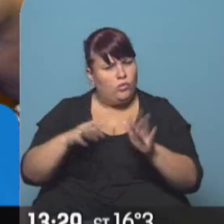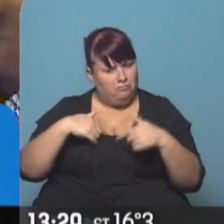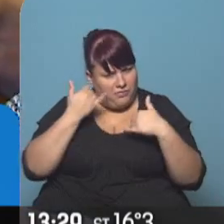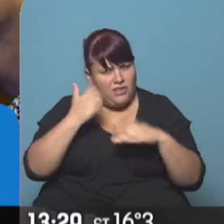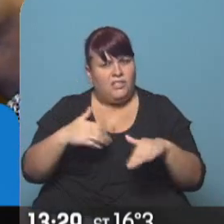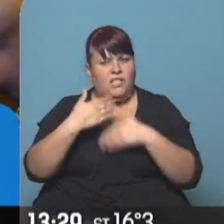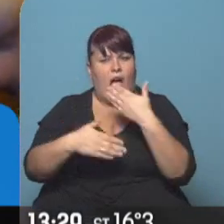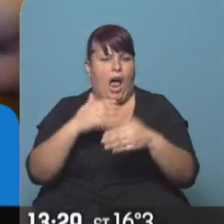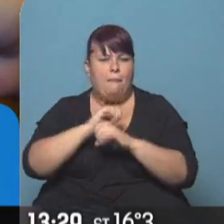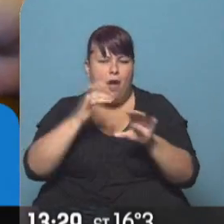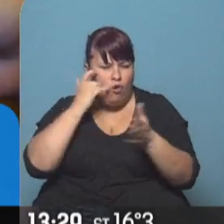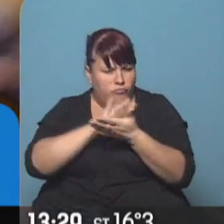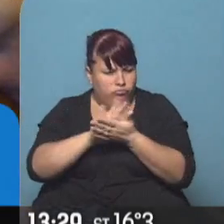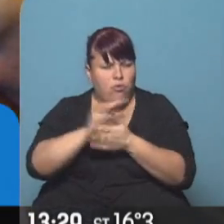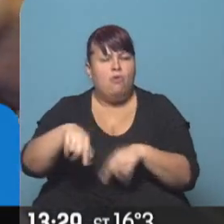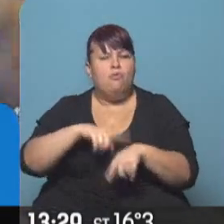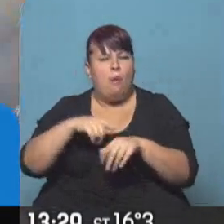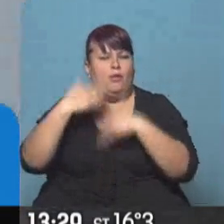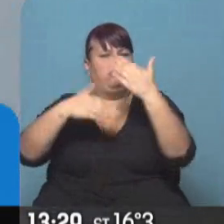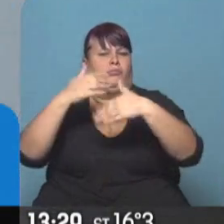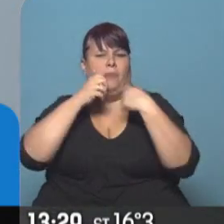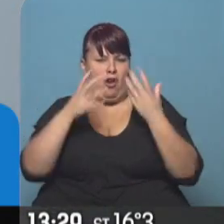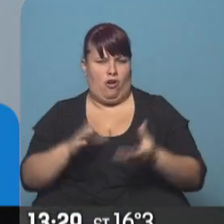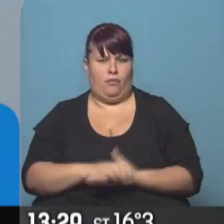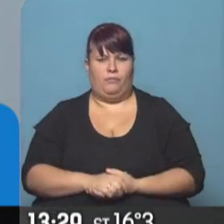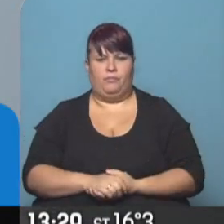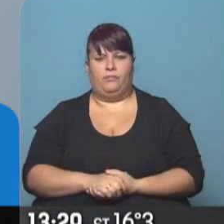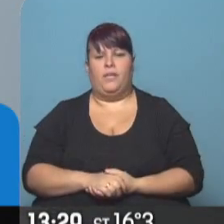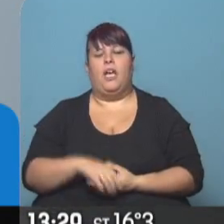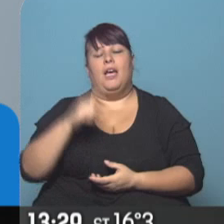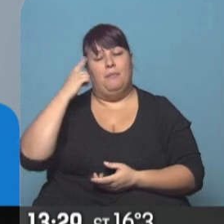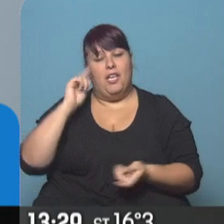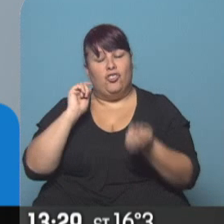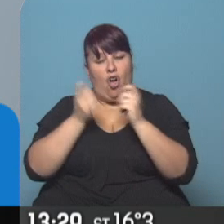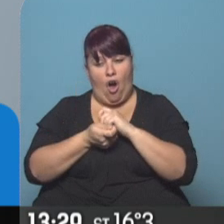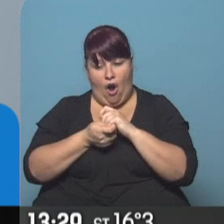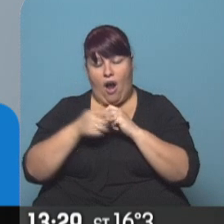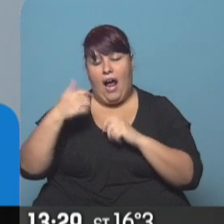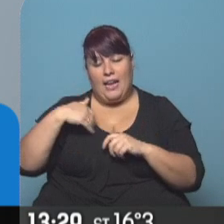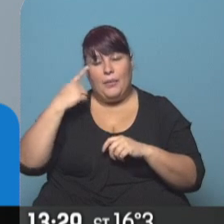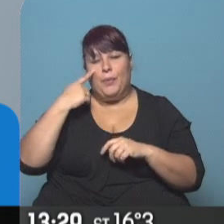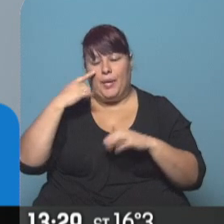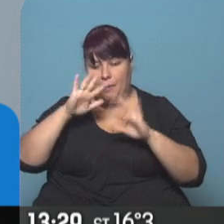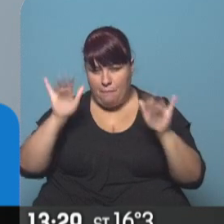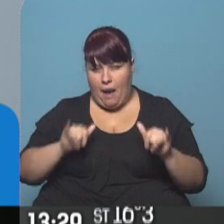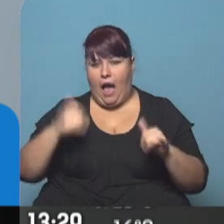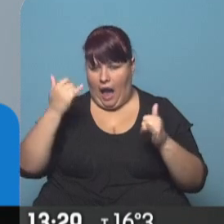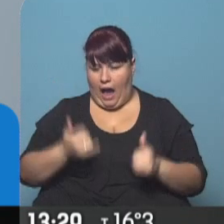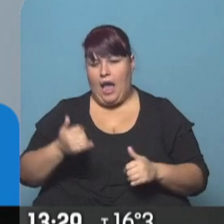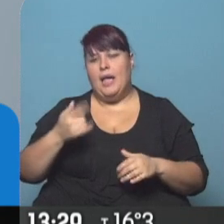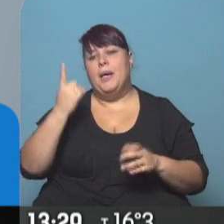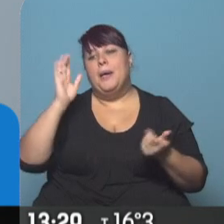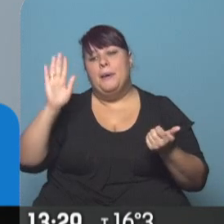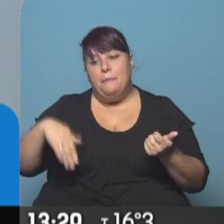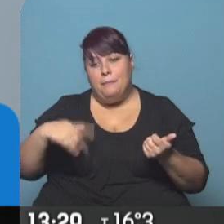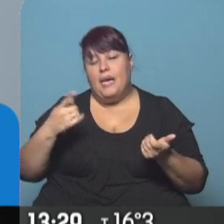ya pasando lo peor y en una etapa de crecimiento y de buen futuro. Creemos que la Argentina quiere vivir en paz, vive en paz, salvo